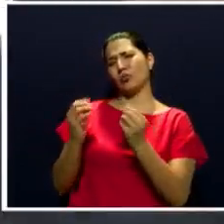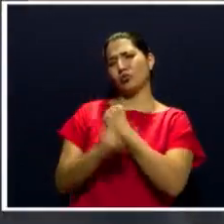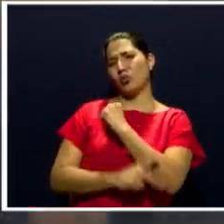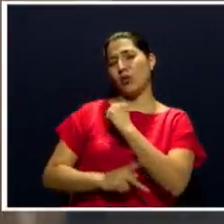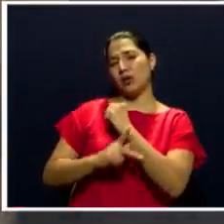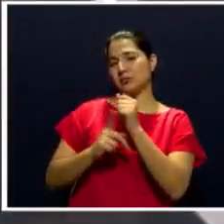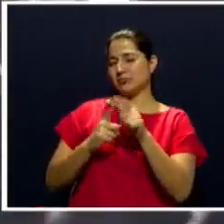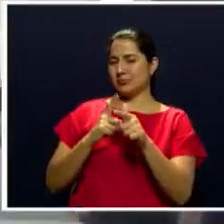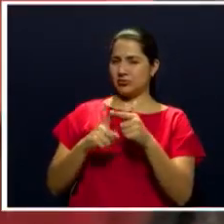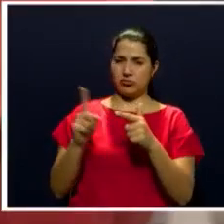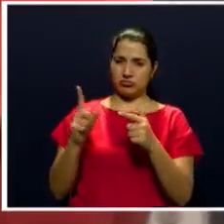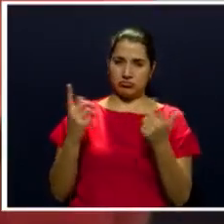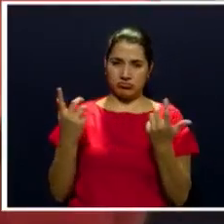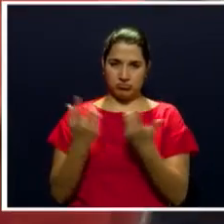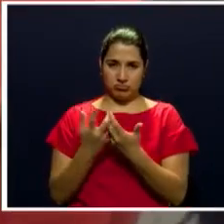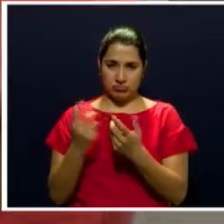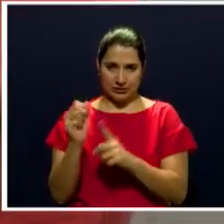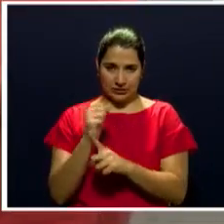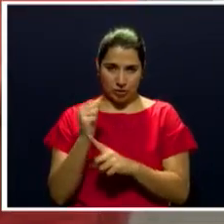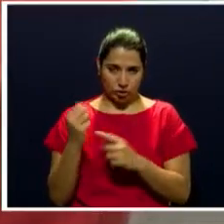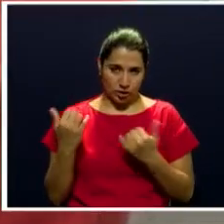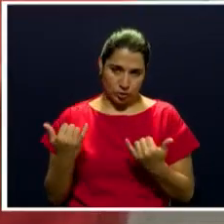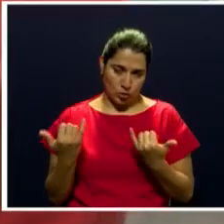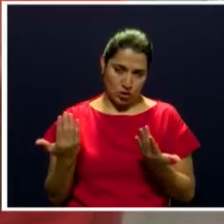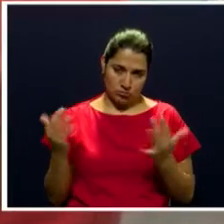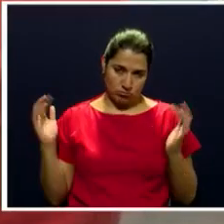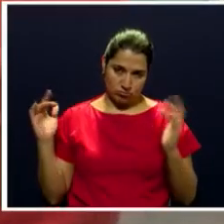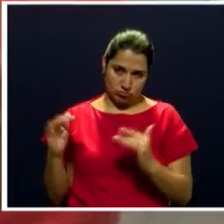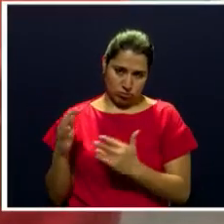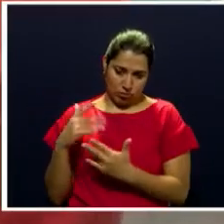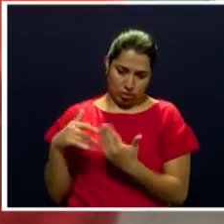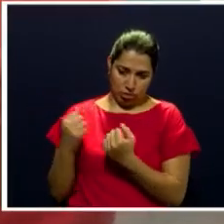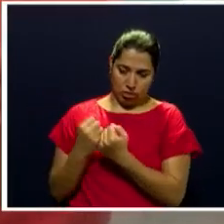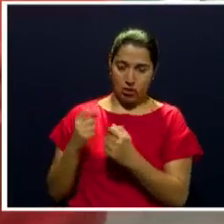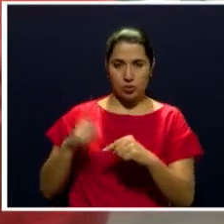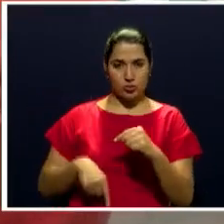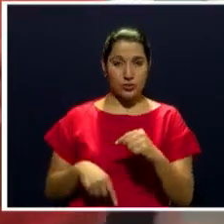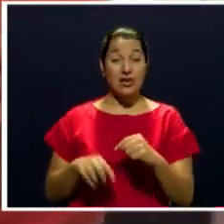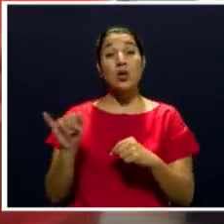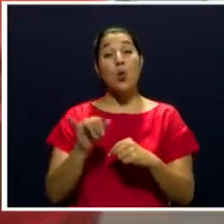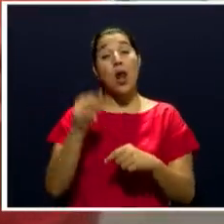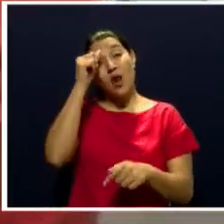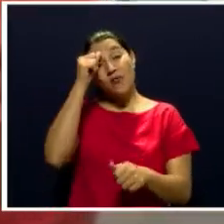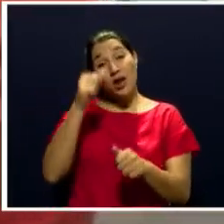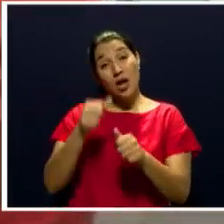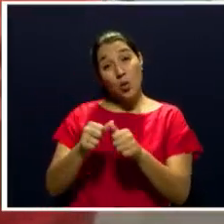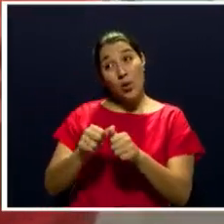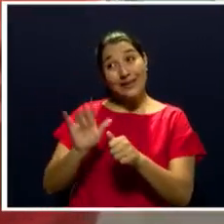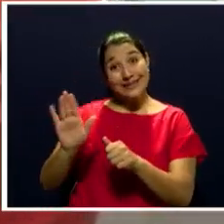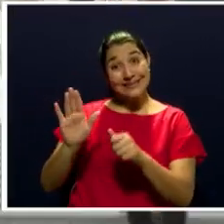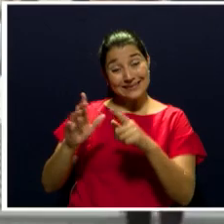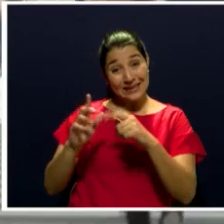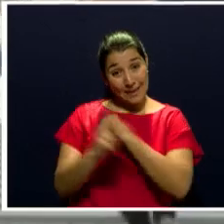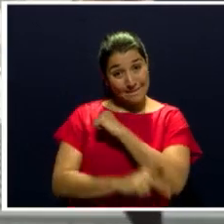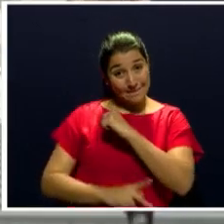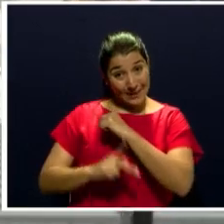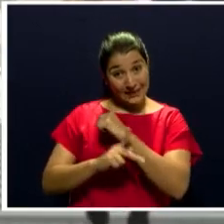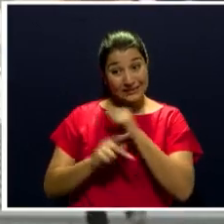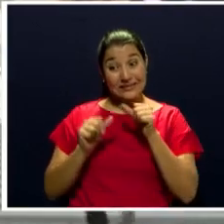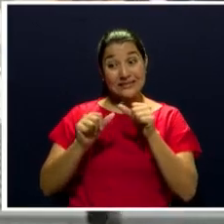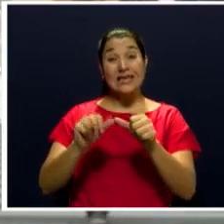muy compatible con lo que estamos viviendo. Además, recordemos que en el país nipón se declaró estado de emergencia hasta el 6